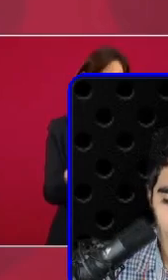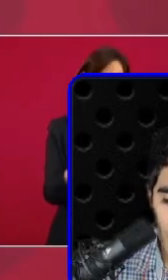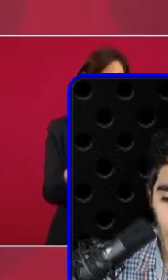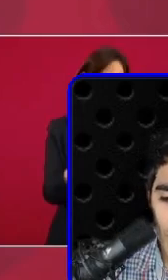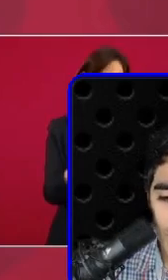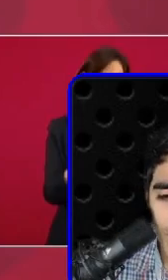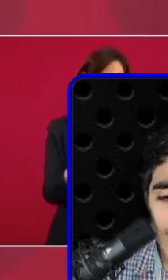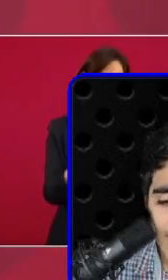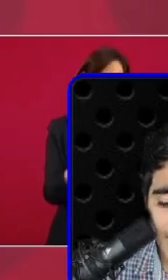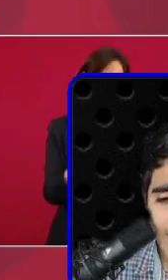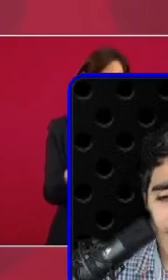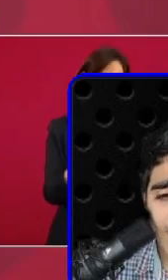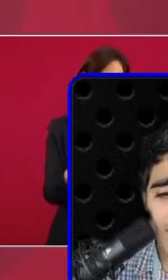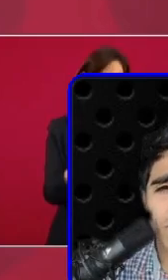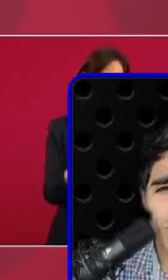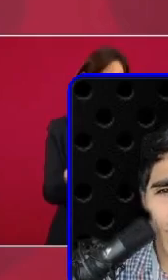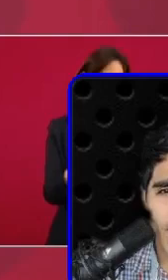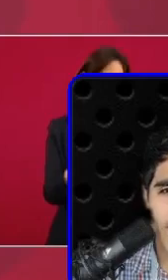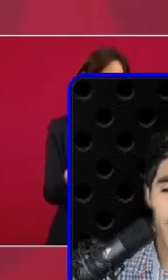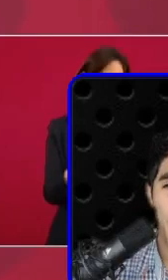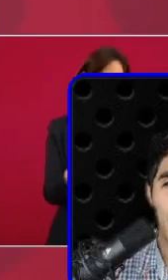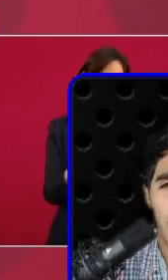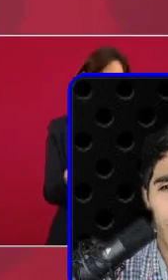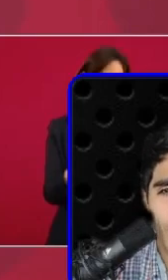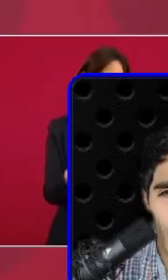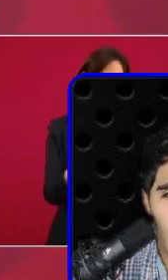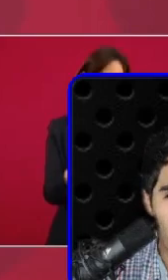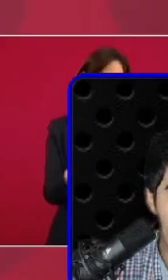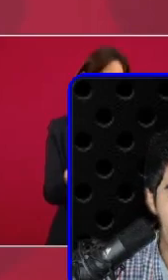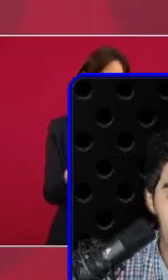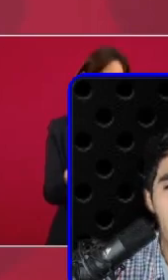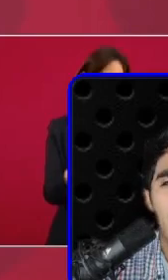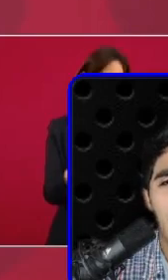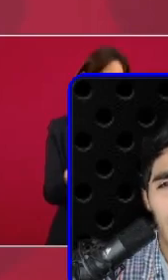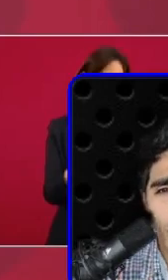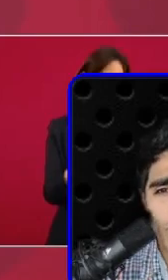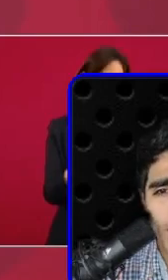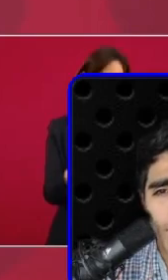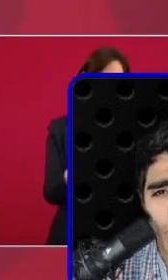para que cada día podamos ser más en este su nuevo canal, Pregoneros de la 4T,